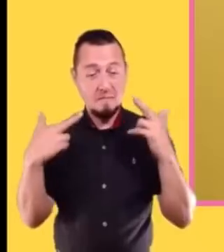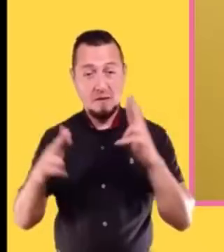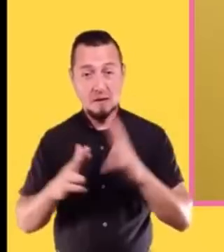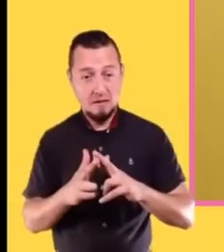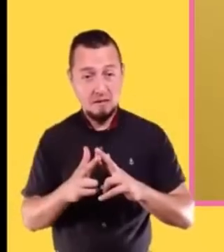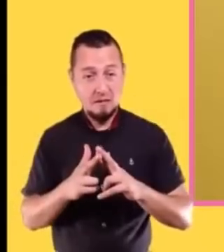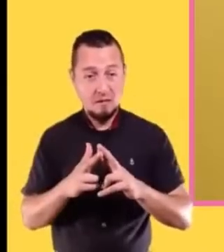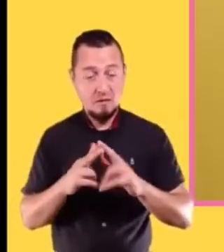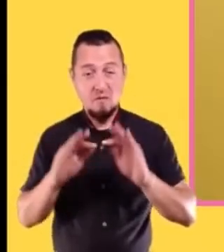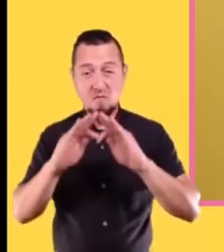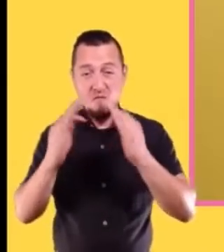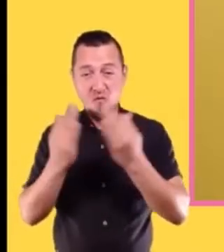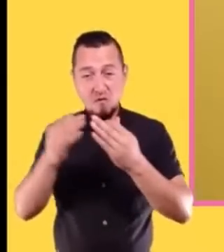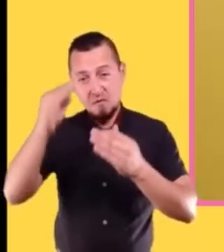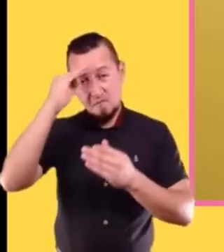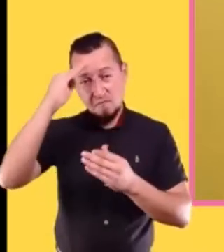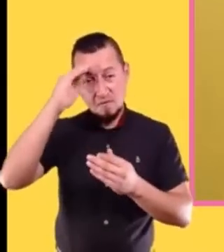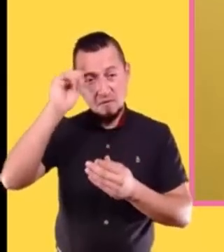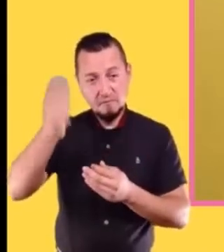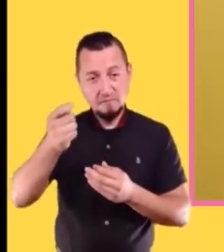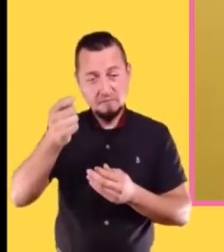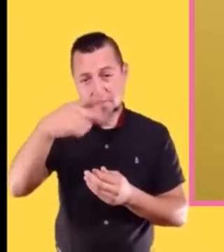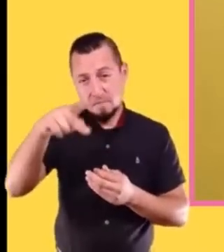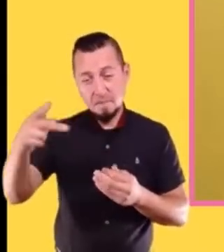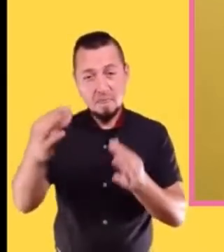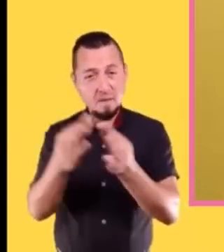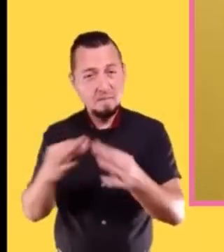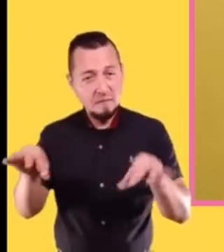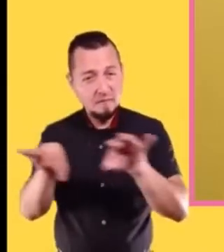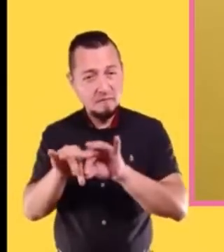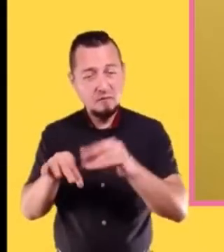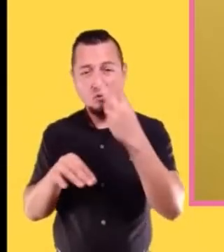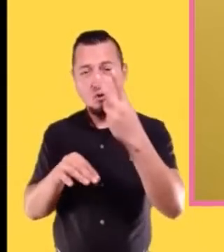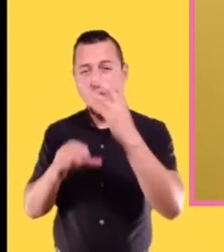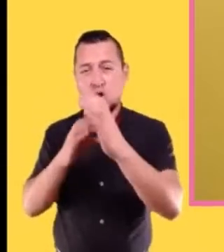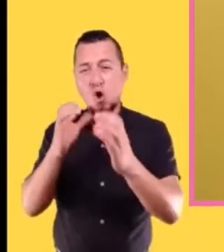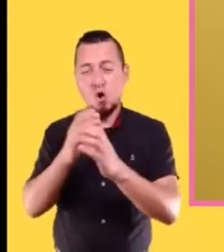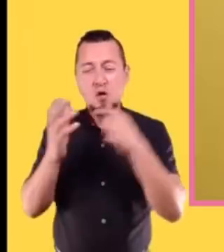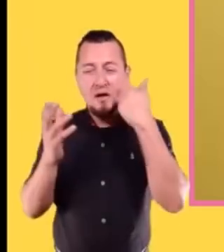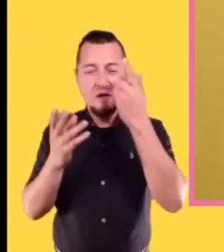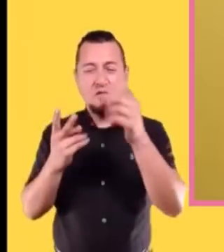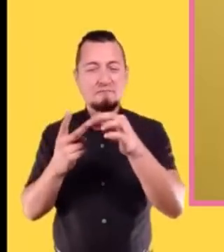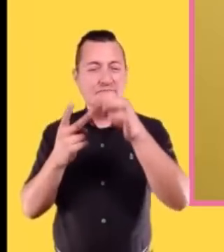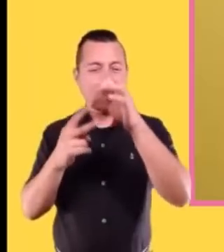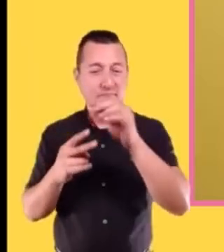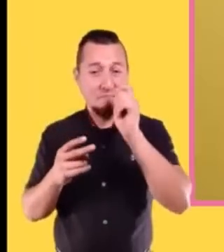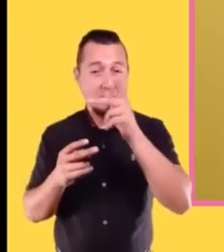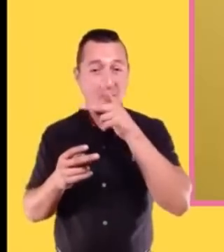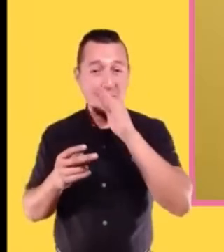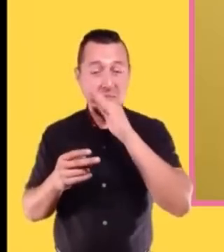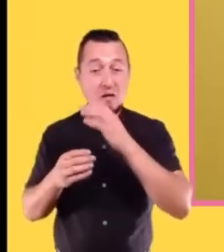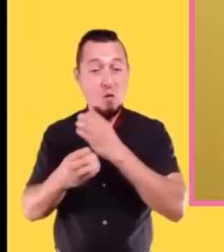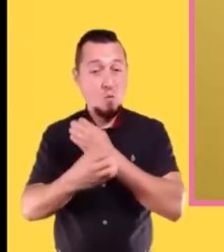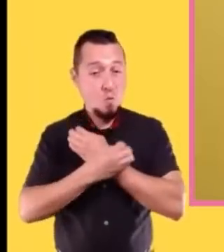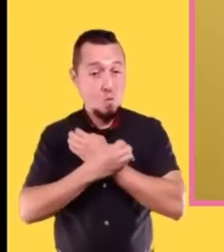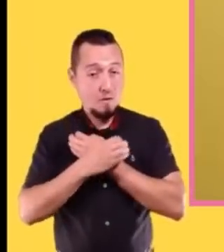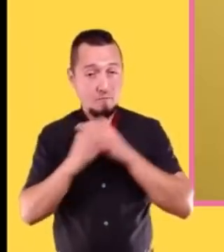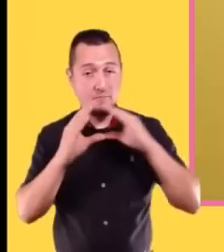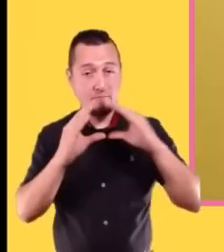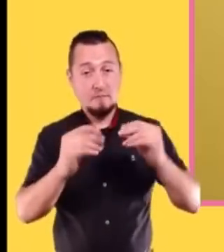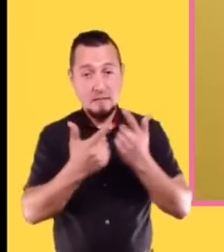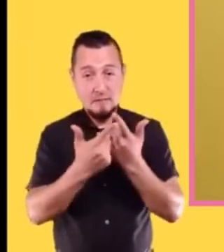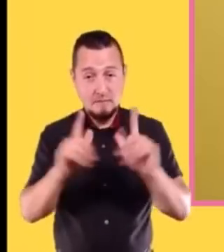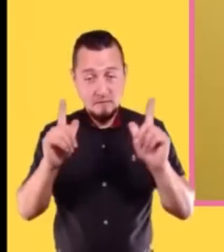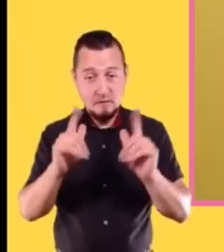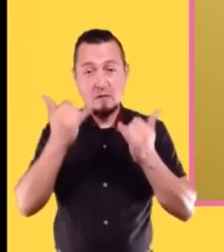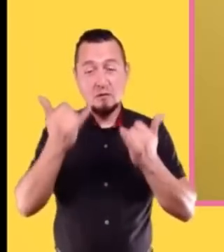en el pensamiento crítico. Es bien importante dos cosas para los que somos padres de familia: educar en la libertad y educar en un